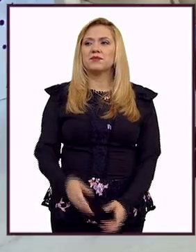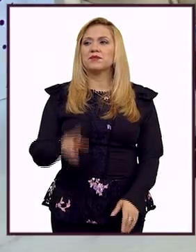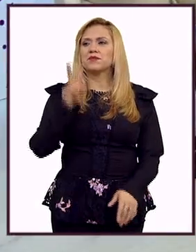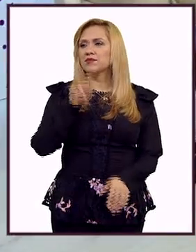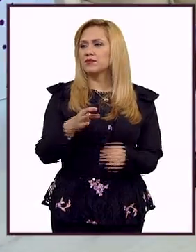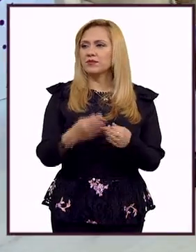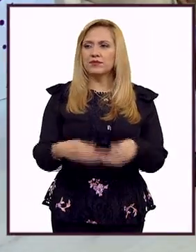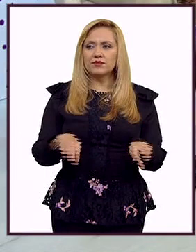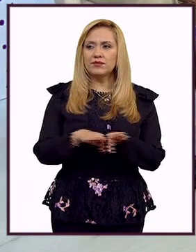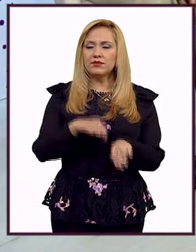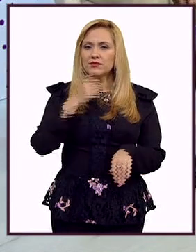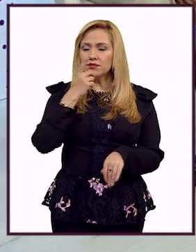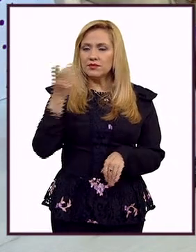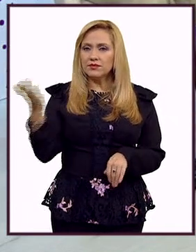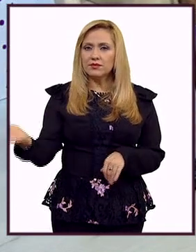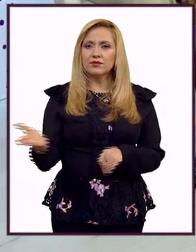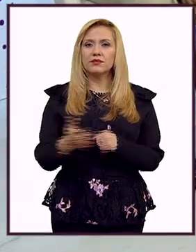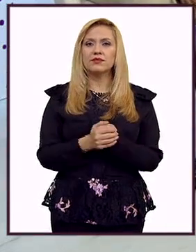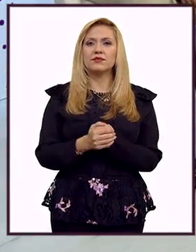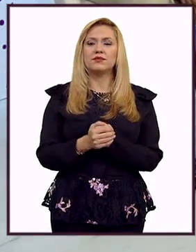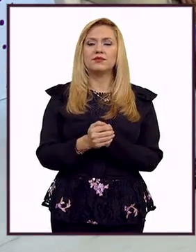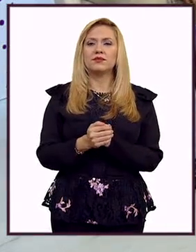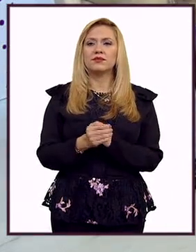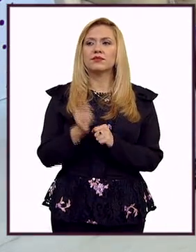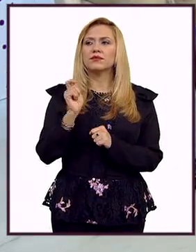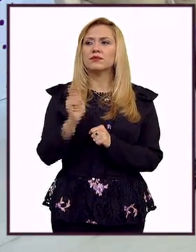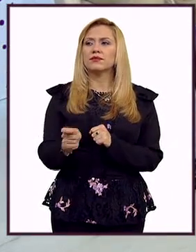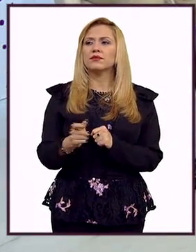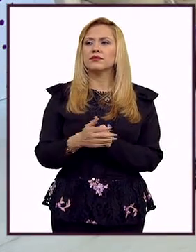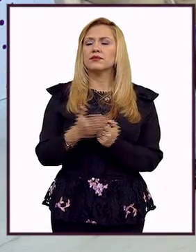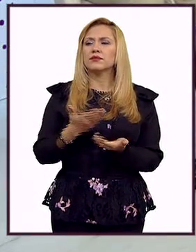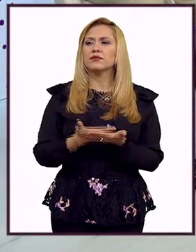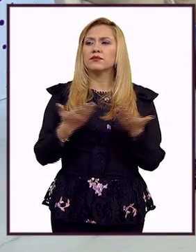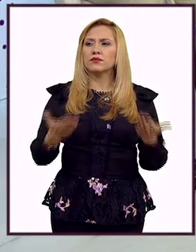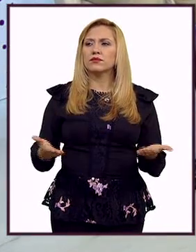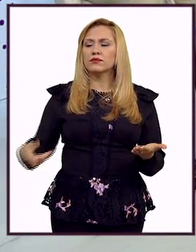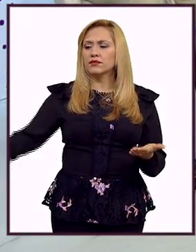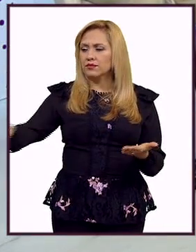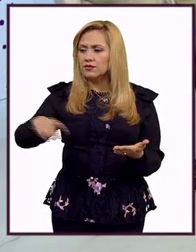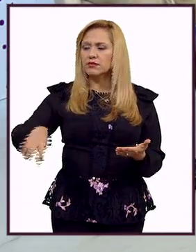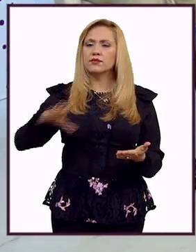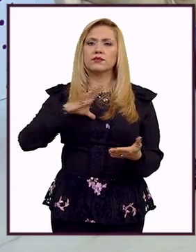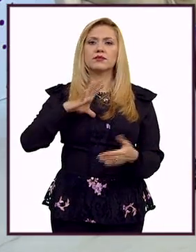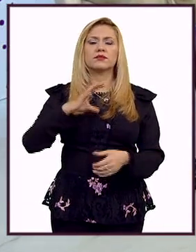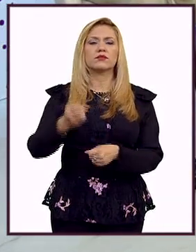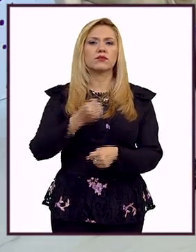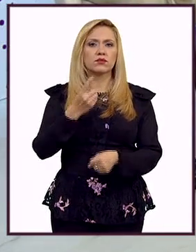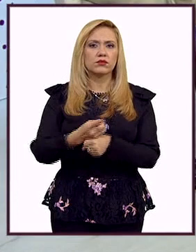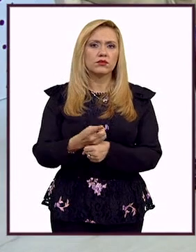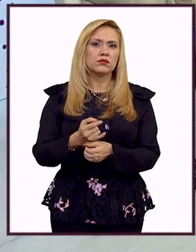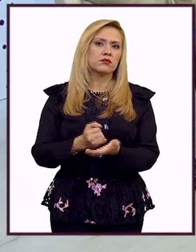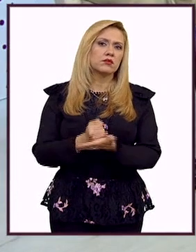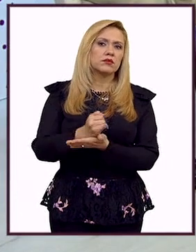importante lo que nos comentas de lo relevante, en el sentido de que ahora ellos tienen la oportunidad de decidir qué